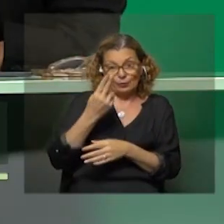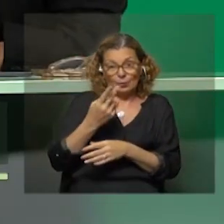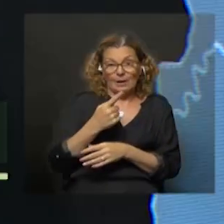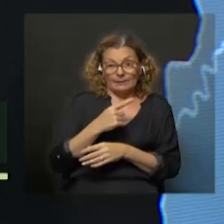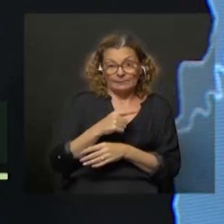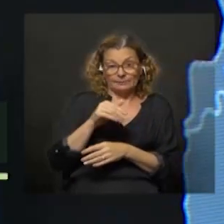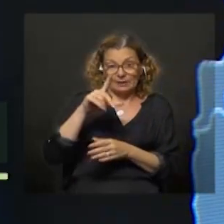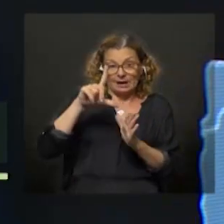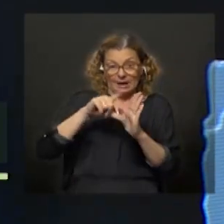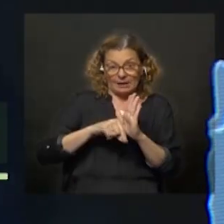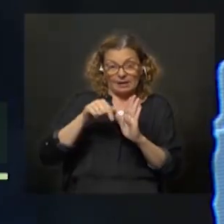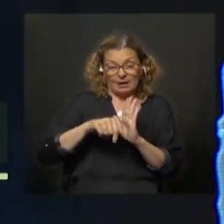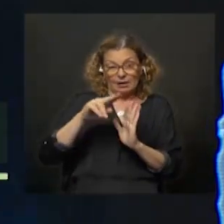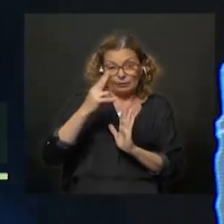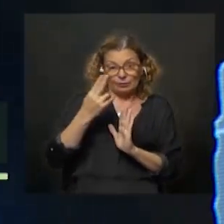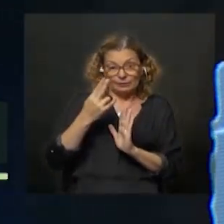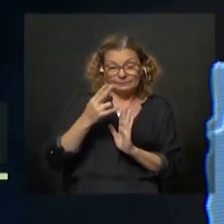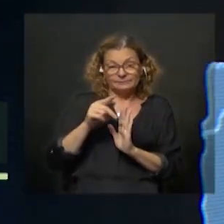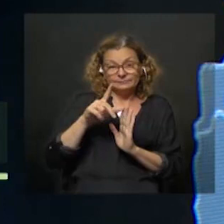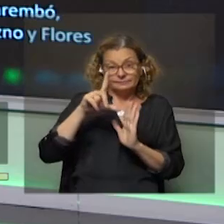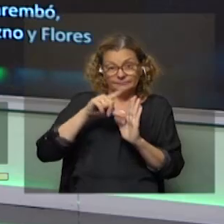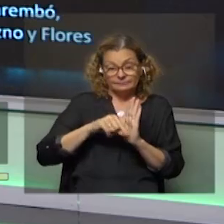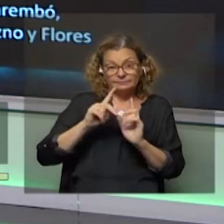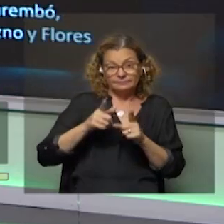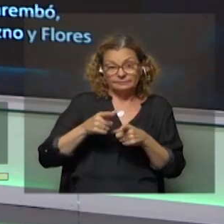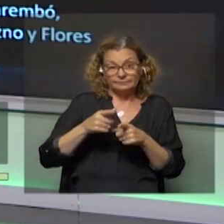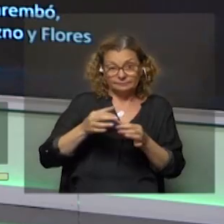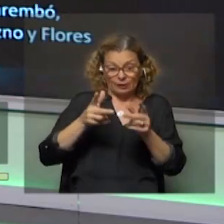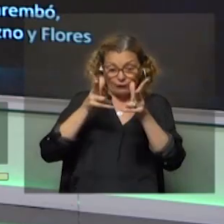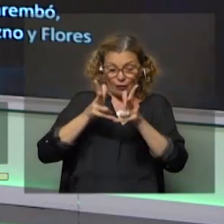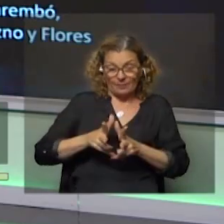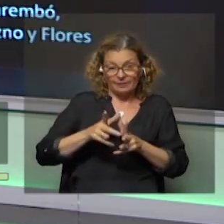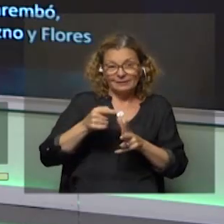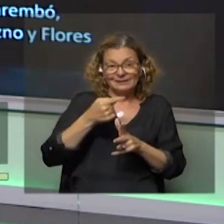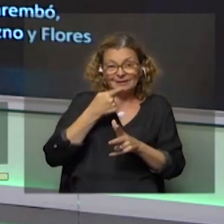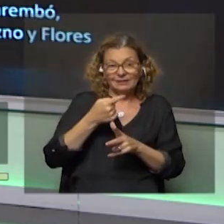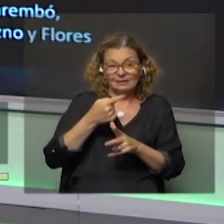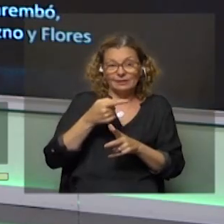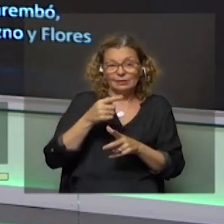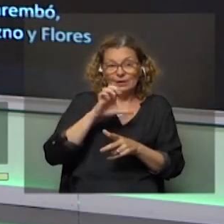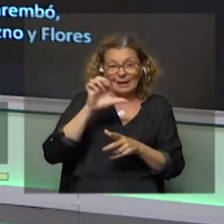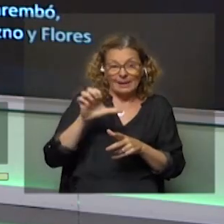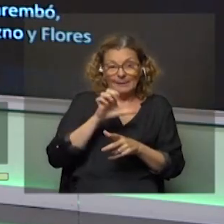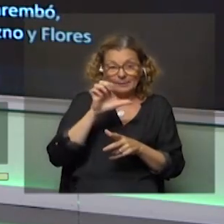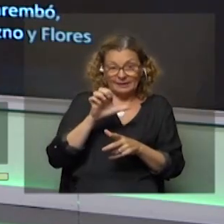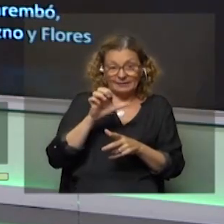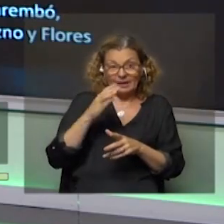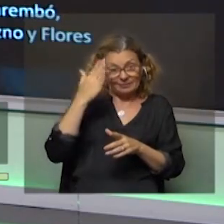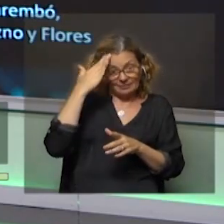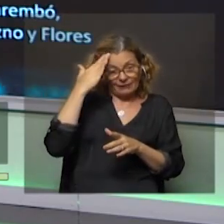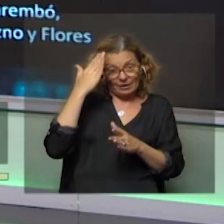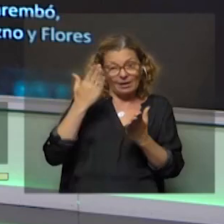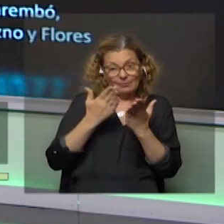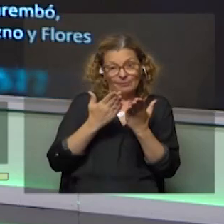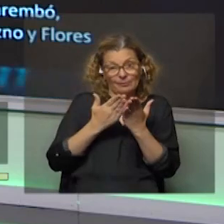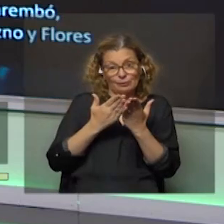Esta es la caída del consumo Exacto en nuestro país y es la caída del consumo formal Sí porque esto lo recoge justamente una empresa de post O sea que lo que estamos